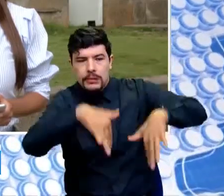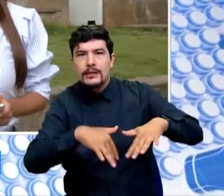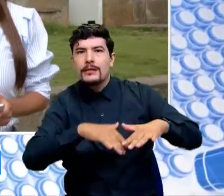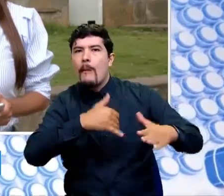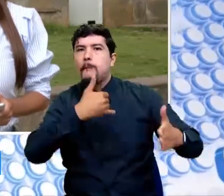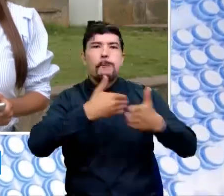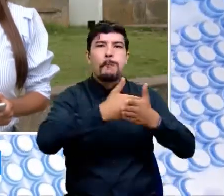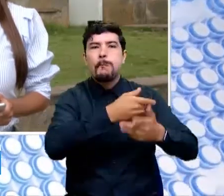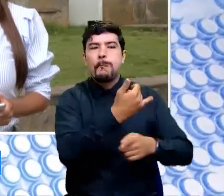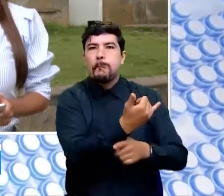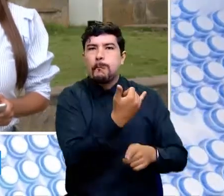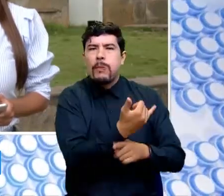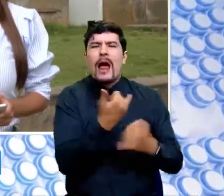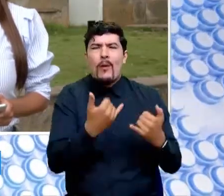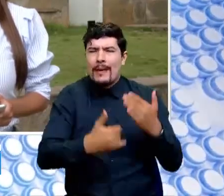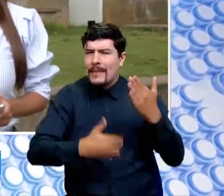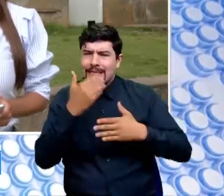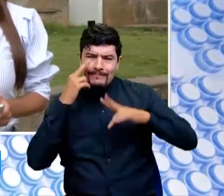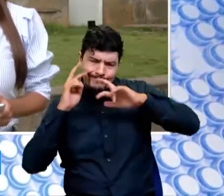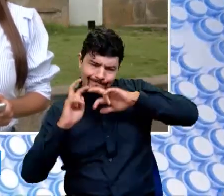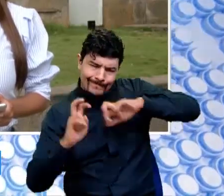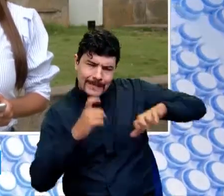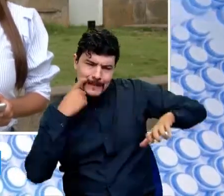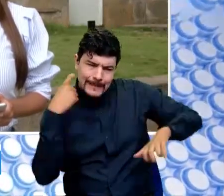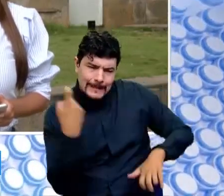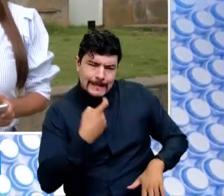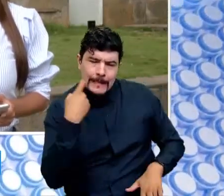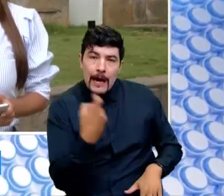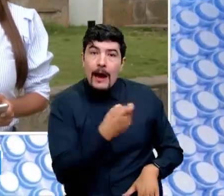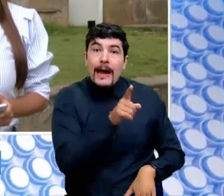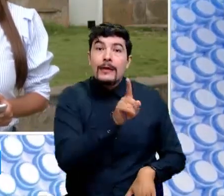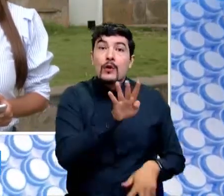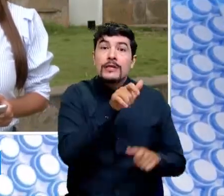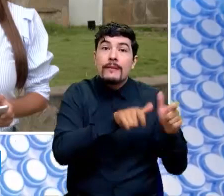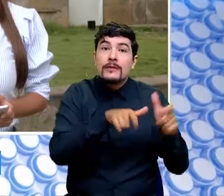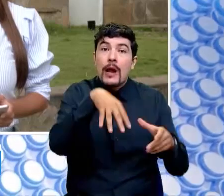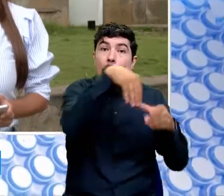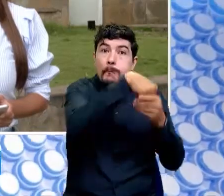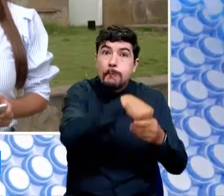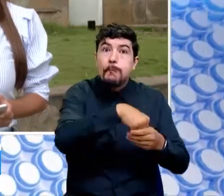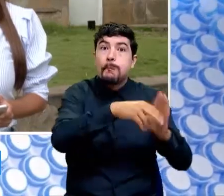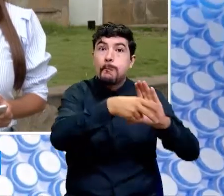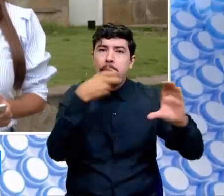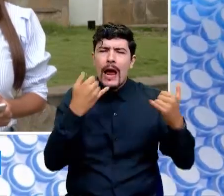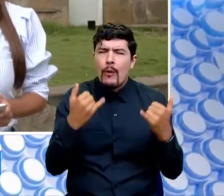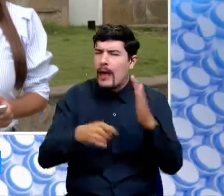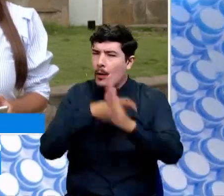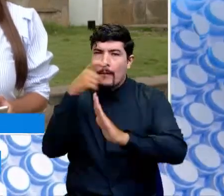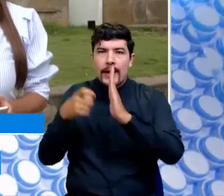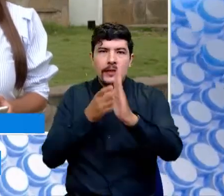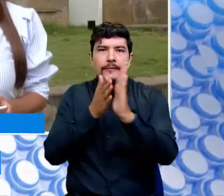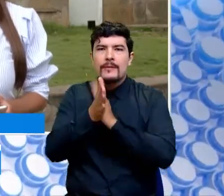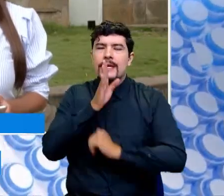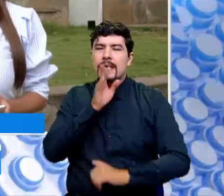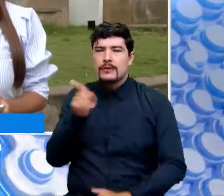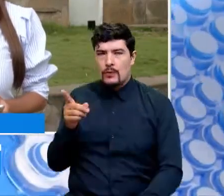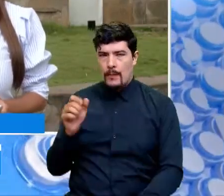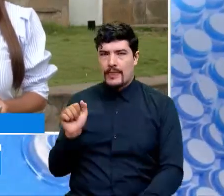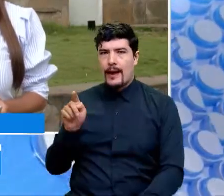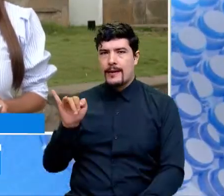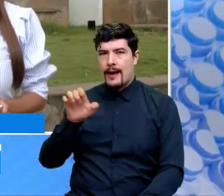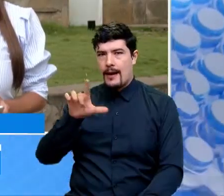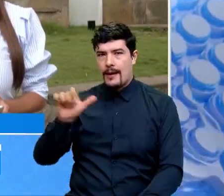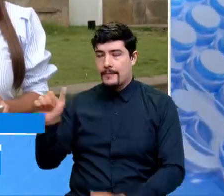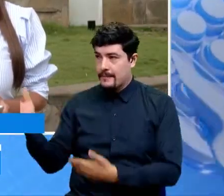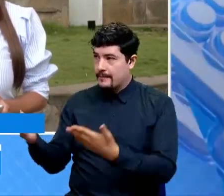de esta mina permanecen aún los 14 trabajadores. Y toda la información a esta hora la tiene Daniela Marmolejo. Daniela.